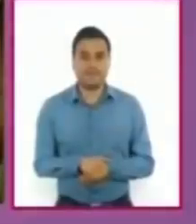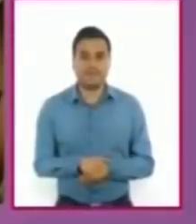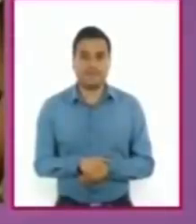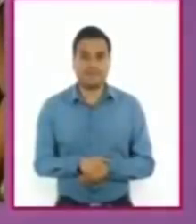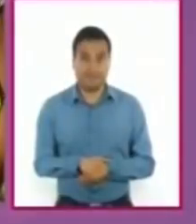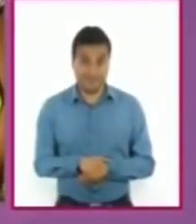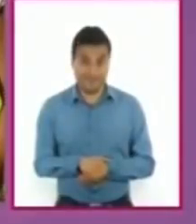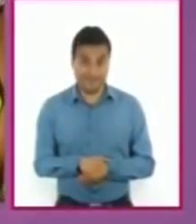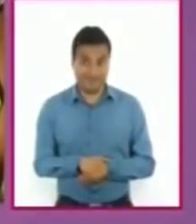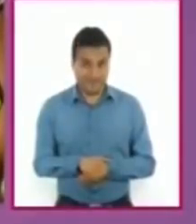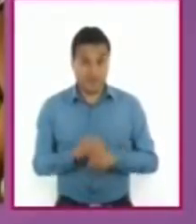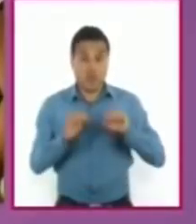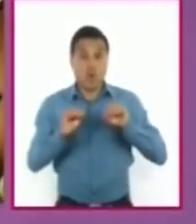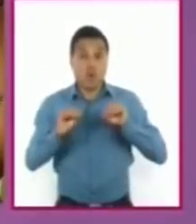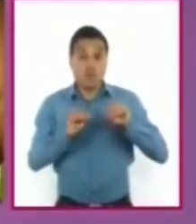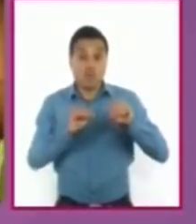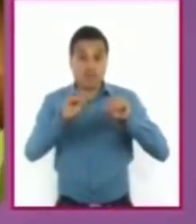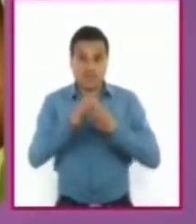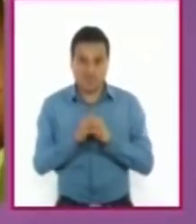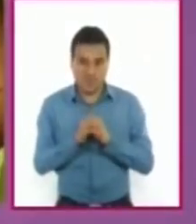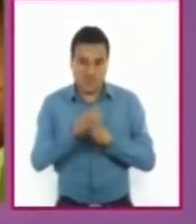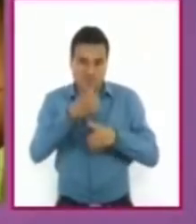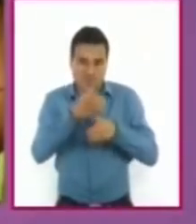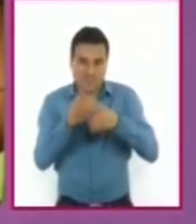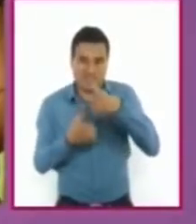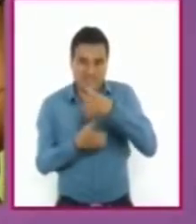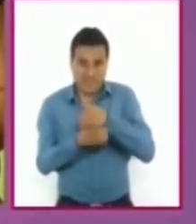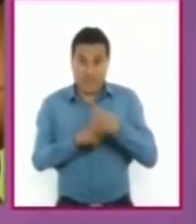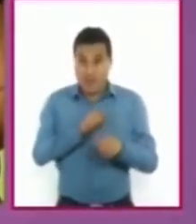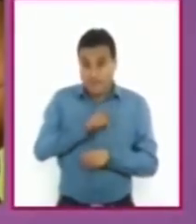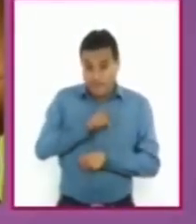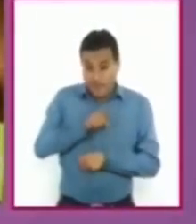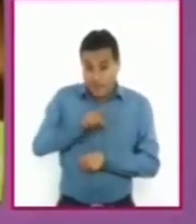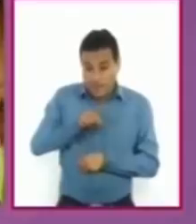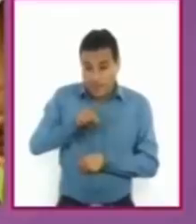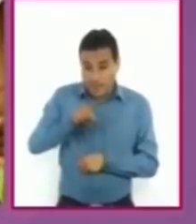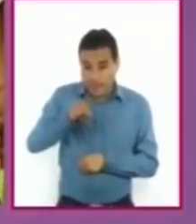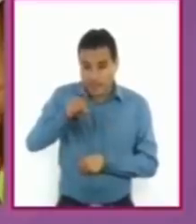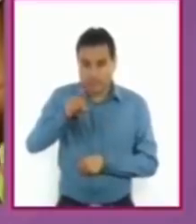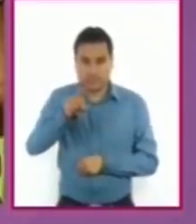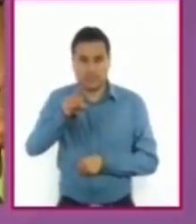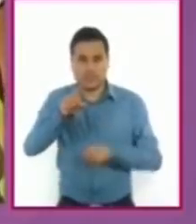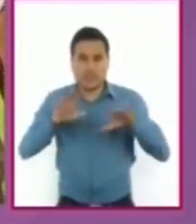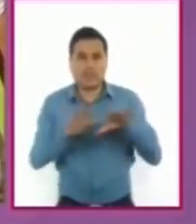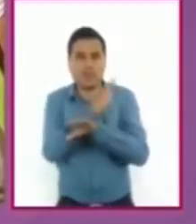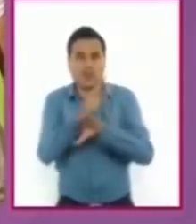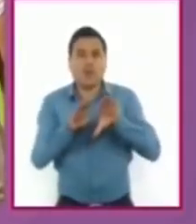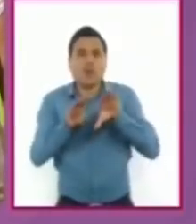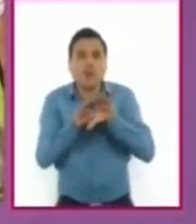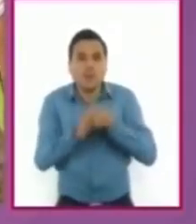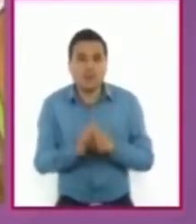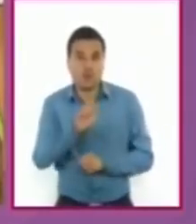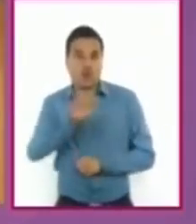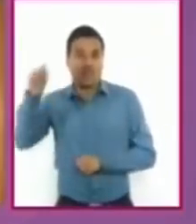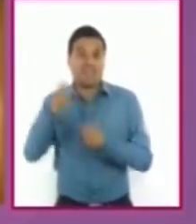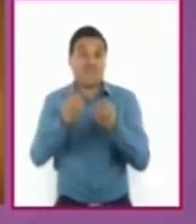El estado de movimiento de un cuerpo solo puede ser modificado si actúa una fuerza externa sobre